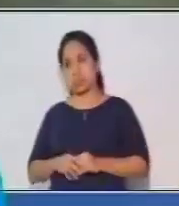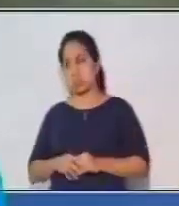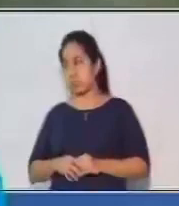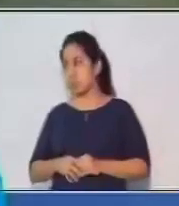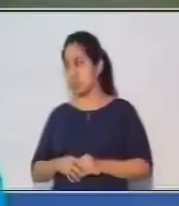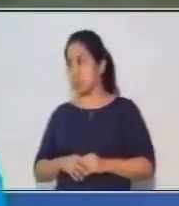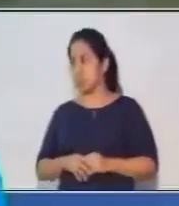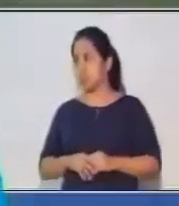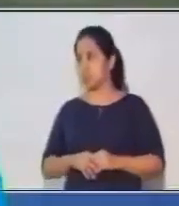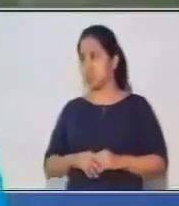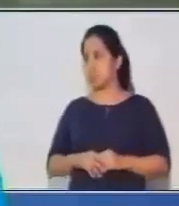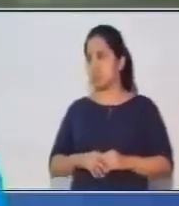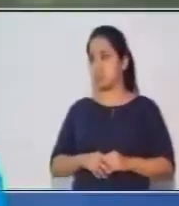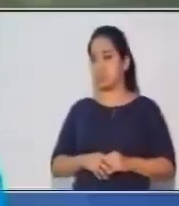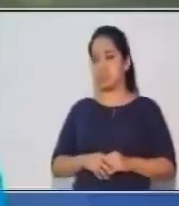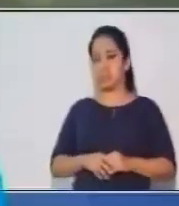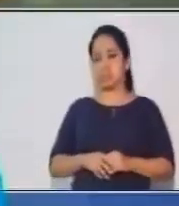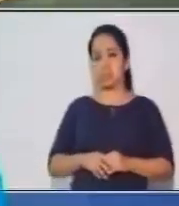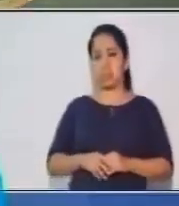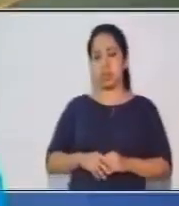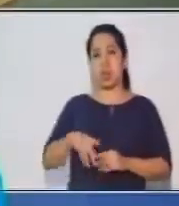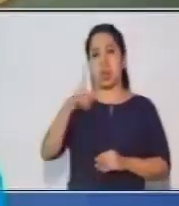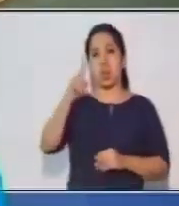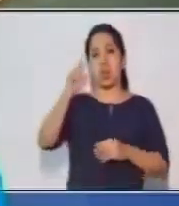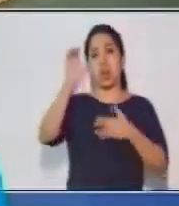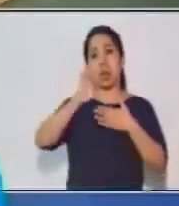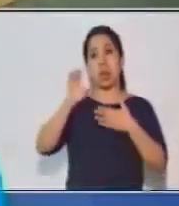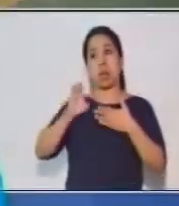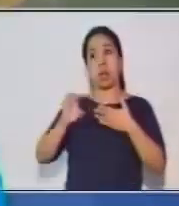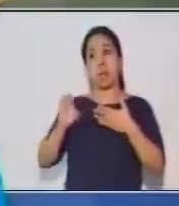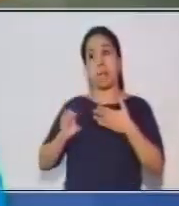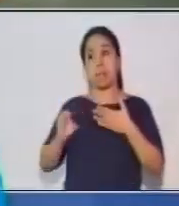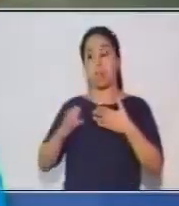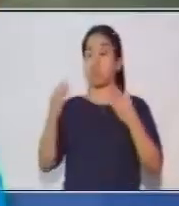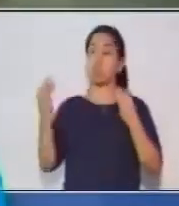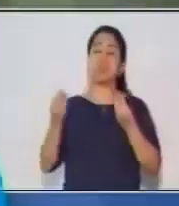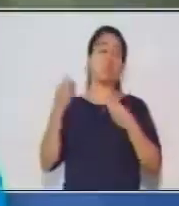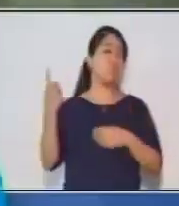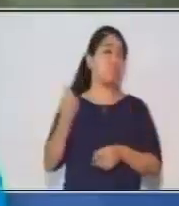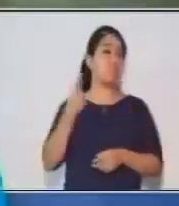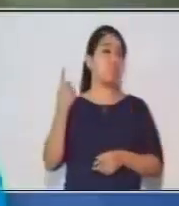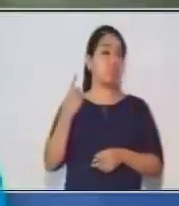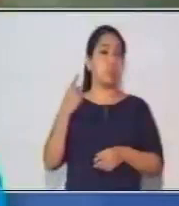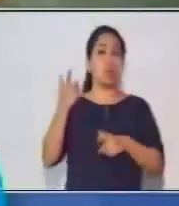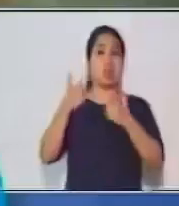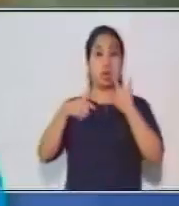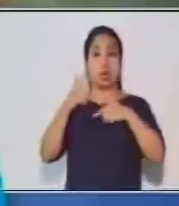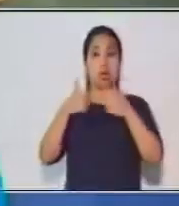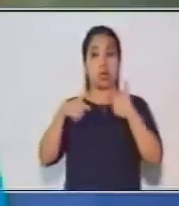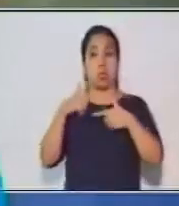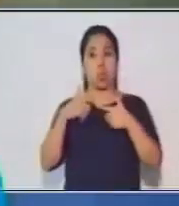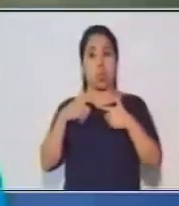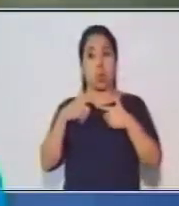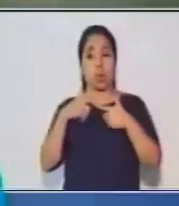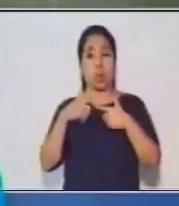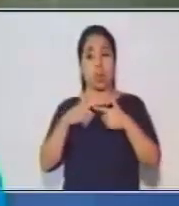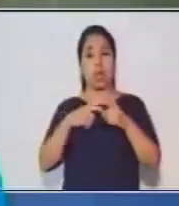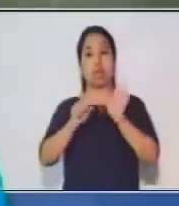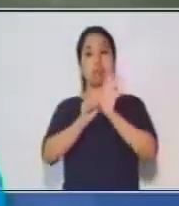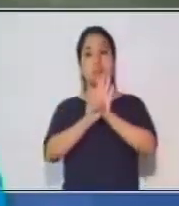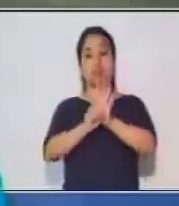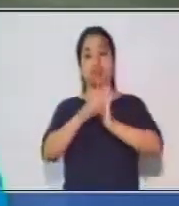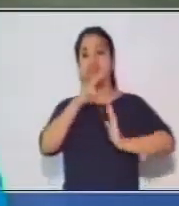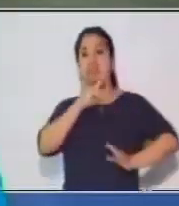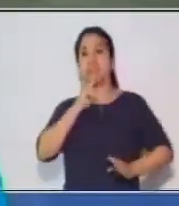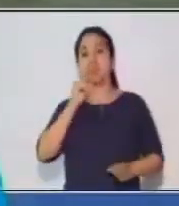También un elemento que es muy importante en el lenguaje icónico verbal es